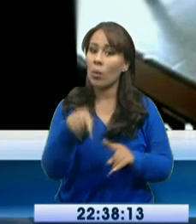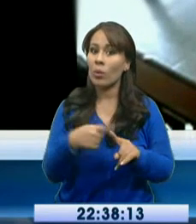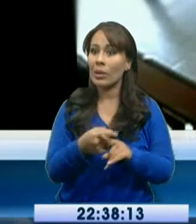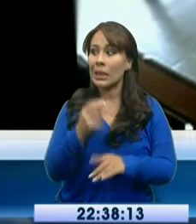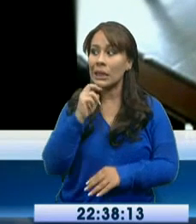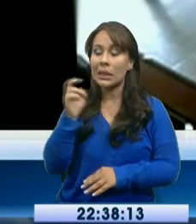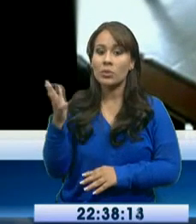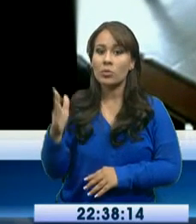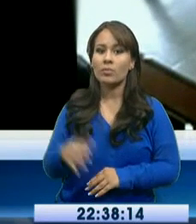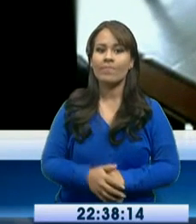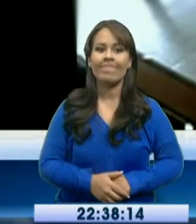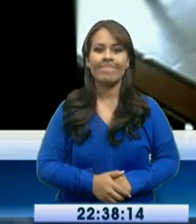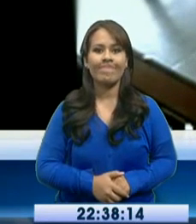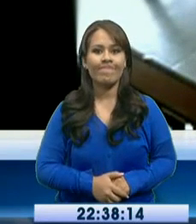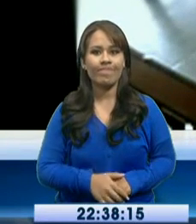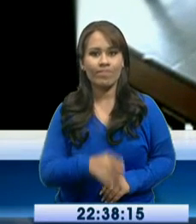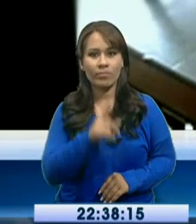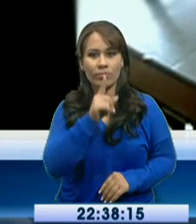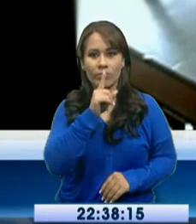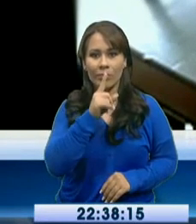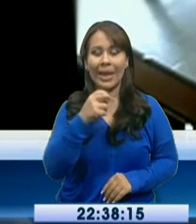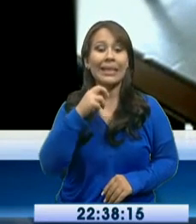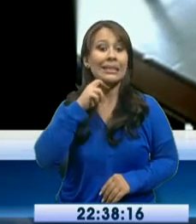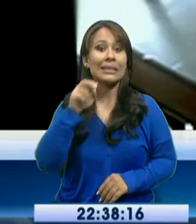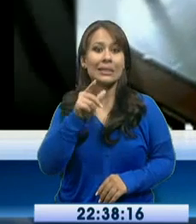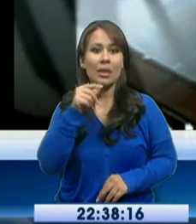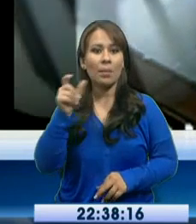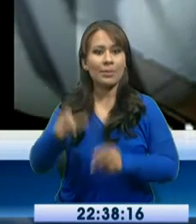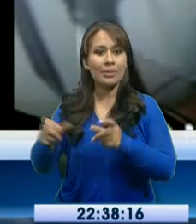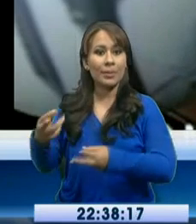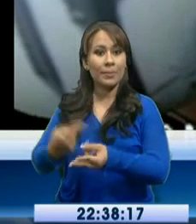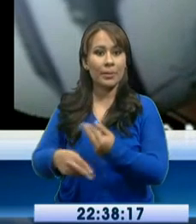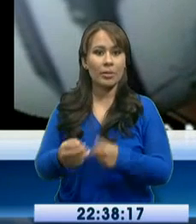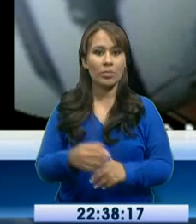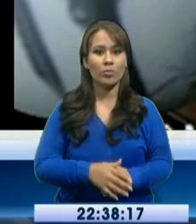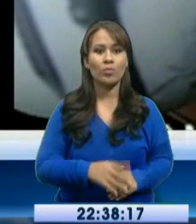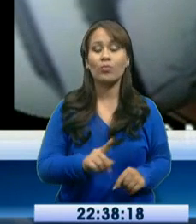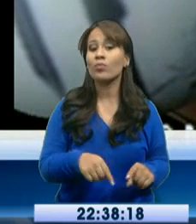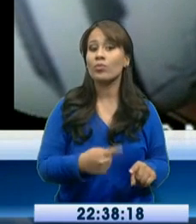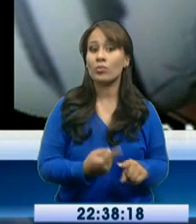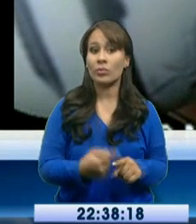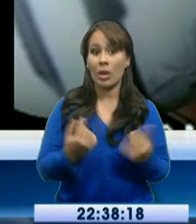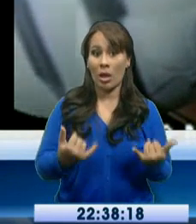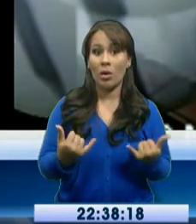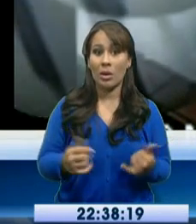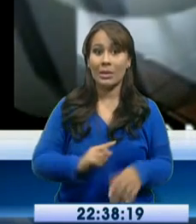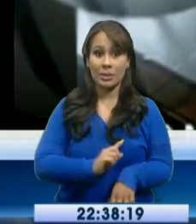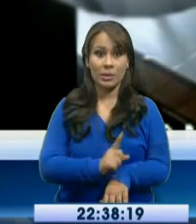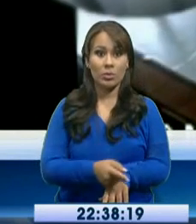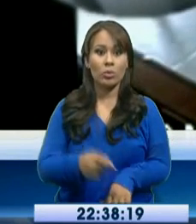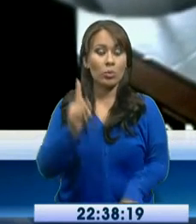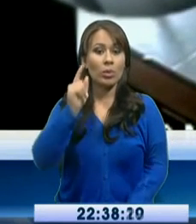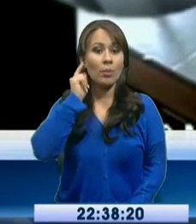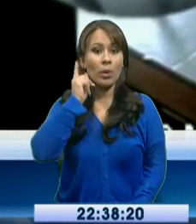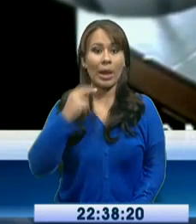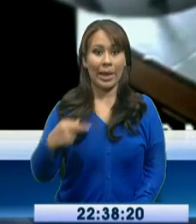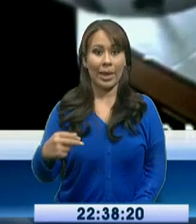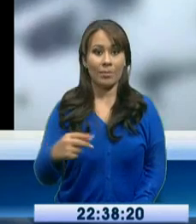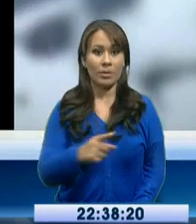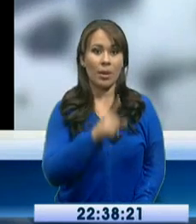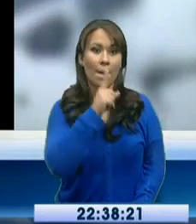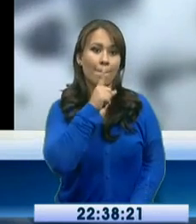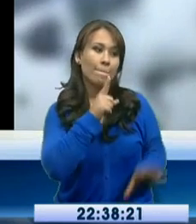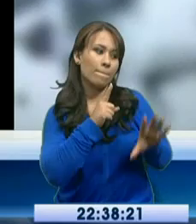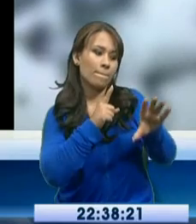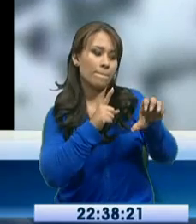saben que para lograr el objetivo hay que distraer a los vendedores. Llegó la hora, necesitan segundos. Esta mujer camina 2 pasos, mete la mano y